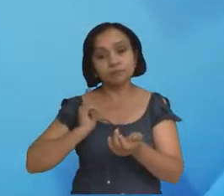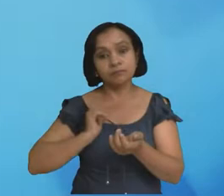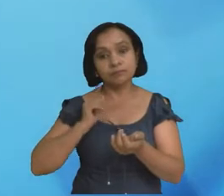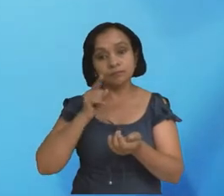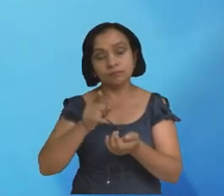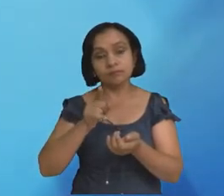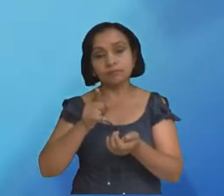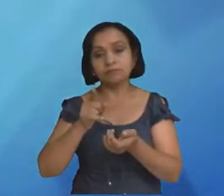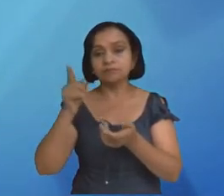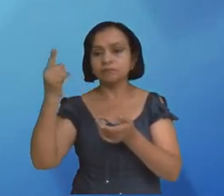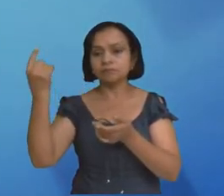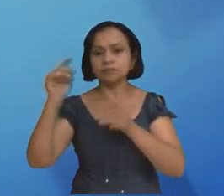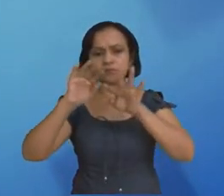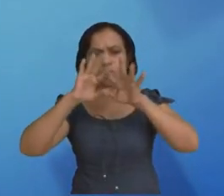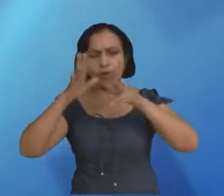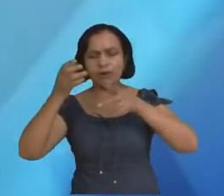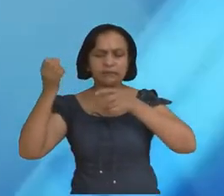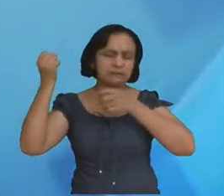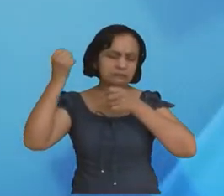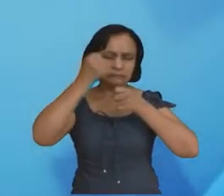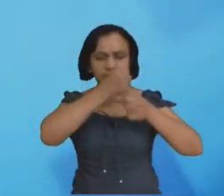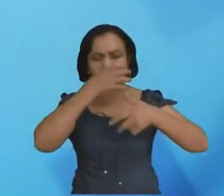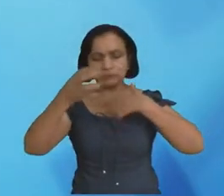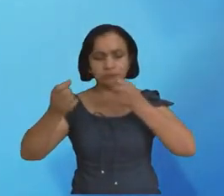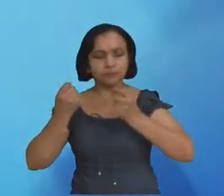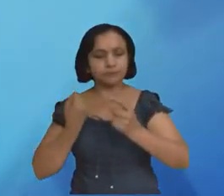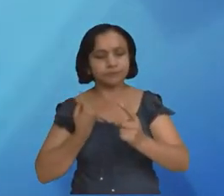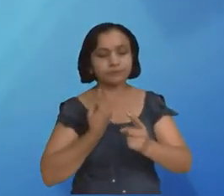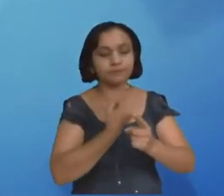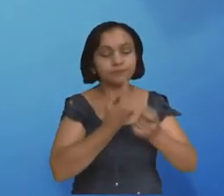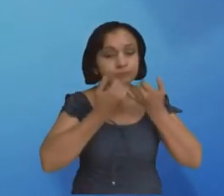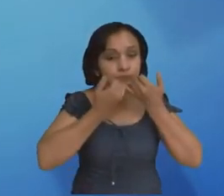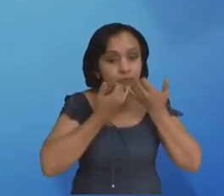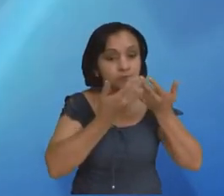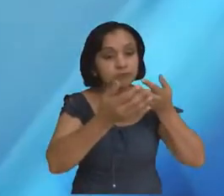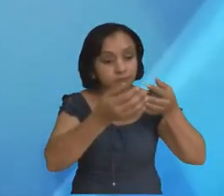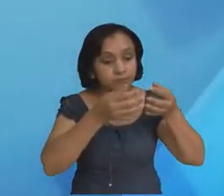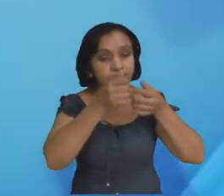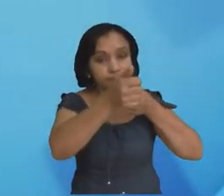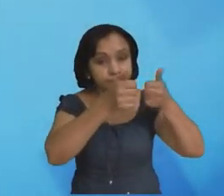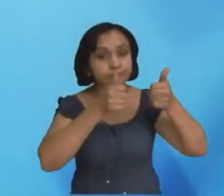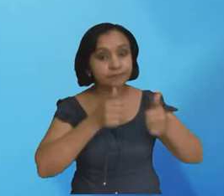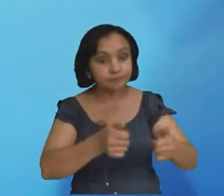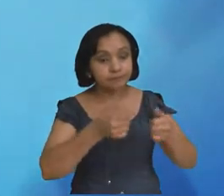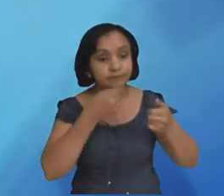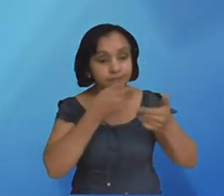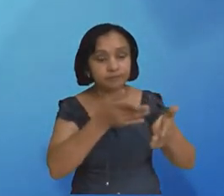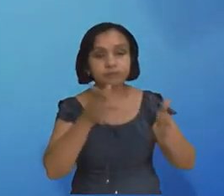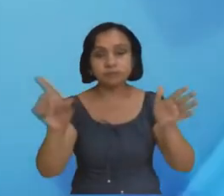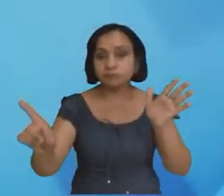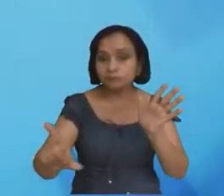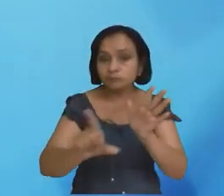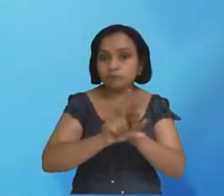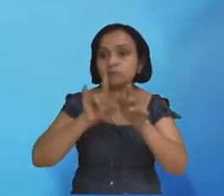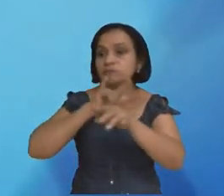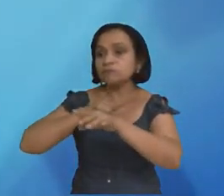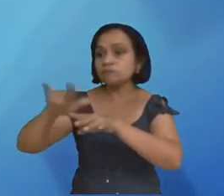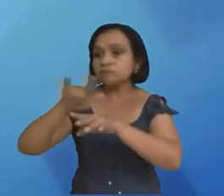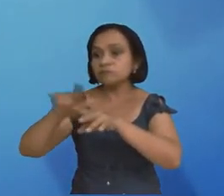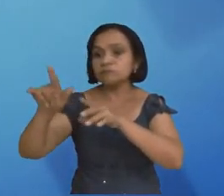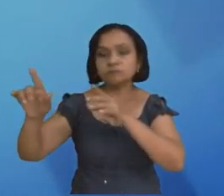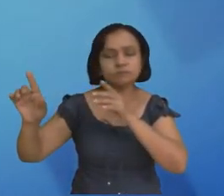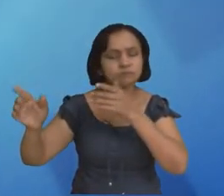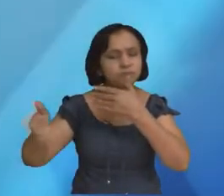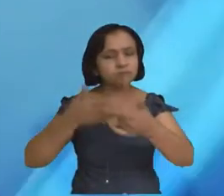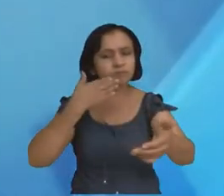interponer denuncias en el caso de que sea necesario para que la ley se aplique contra